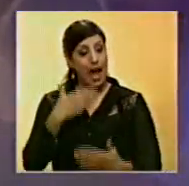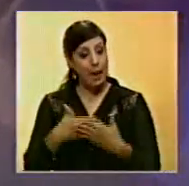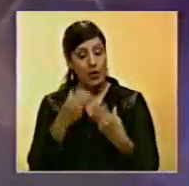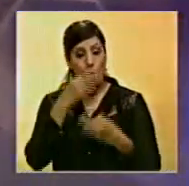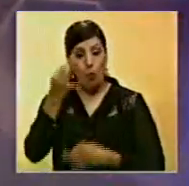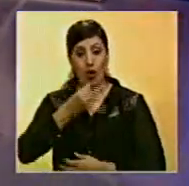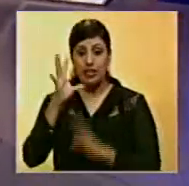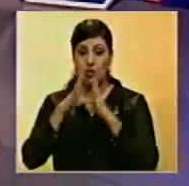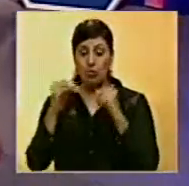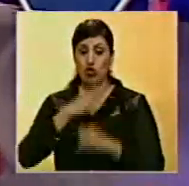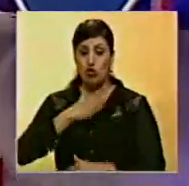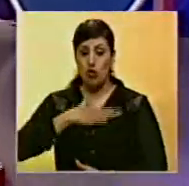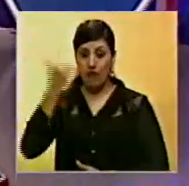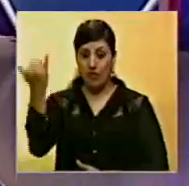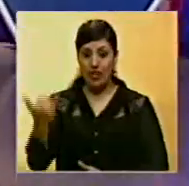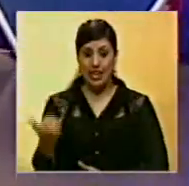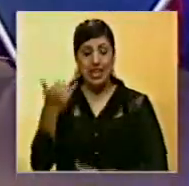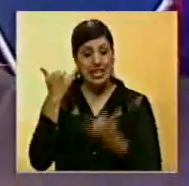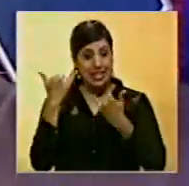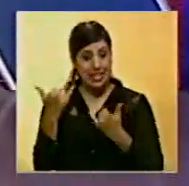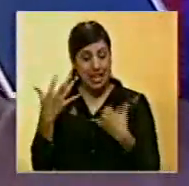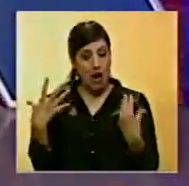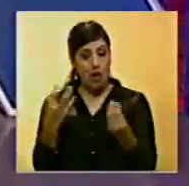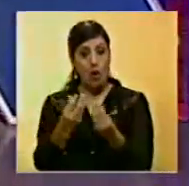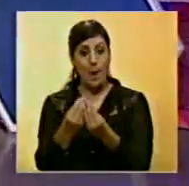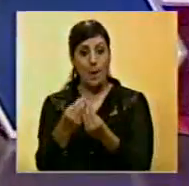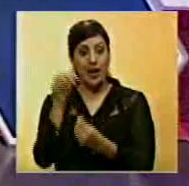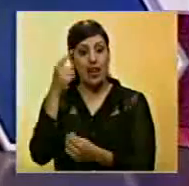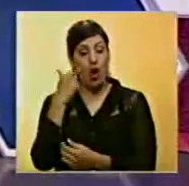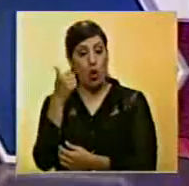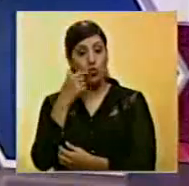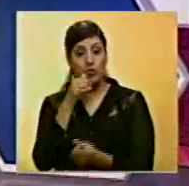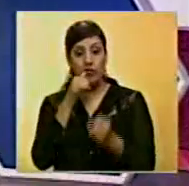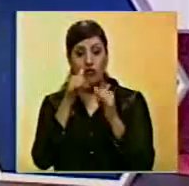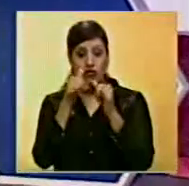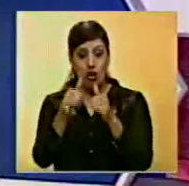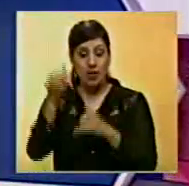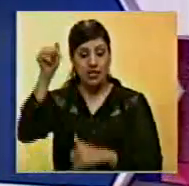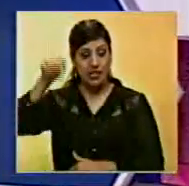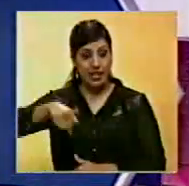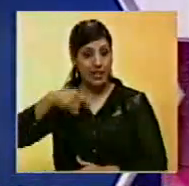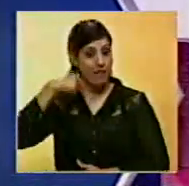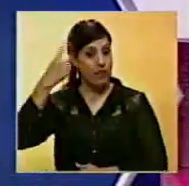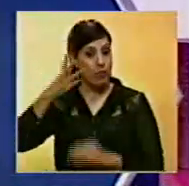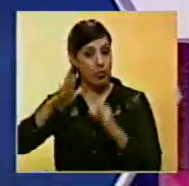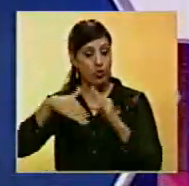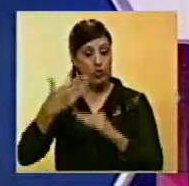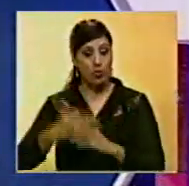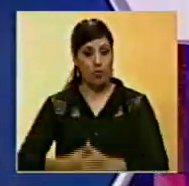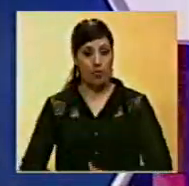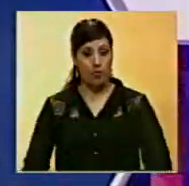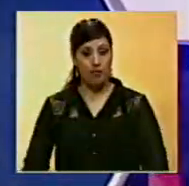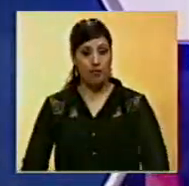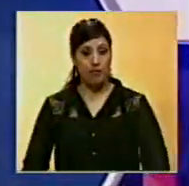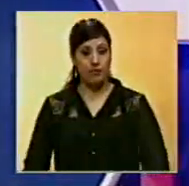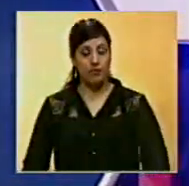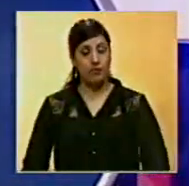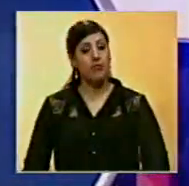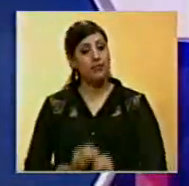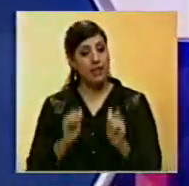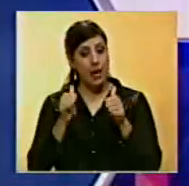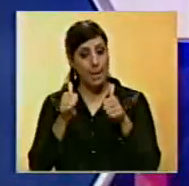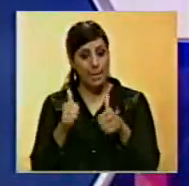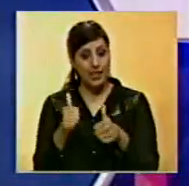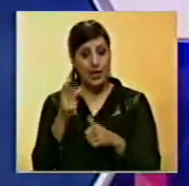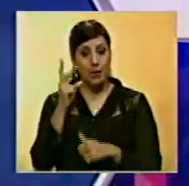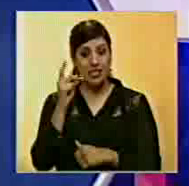Amigos, muy buenas tardes para todos. Yo soy Federica Guzmán y desde ya los estaré acompañando en nuestro acostumbrado recorrido por las noticias del entretenimiento aquí en Estrenos y Estrellas. Y